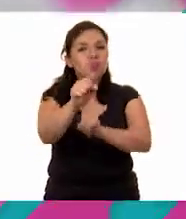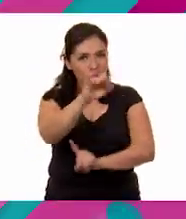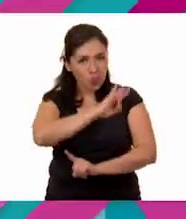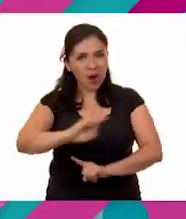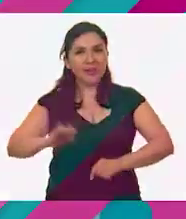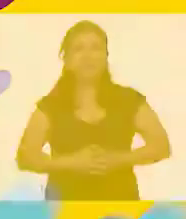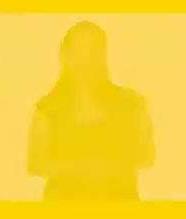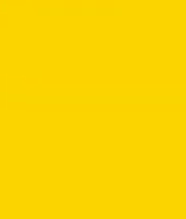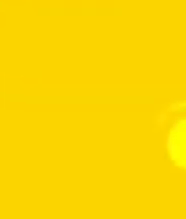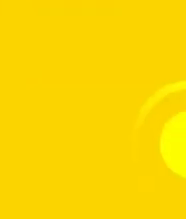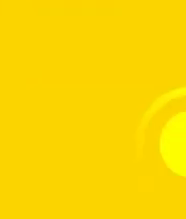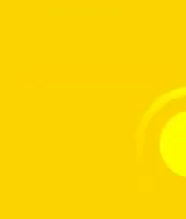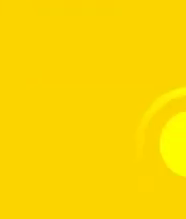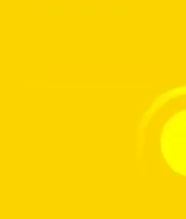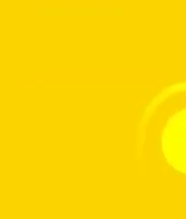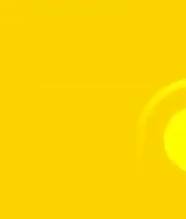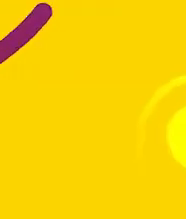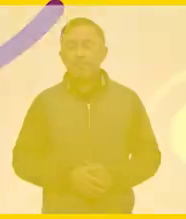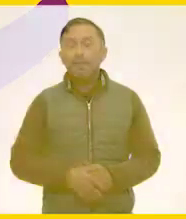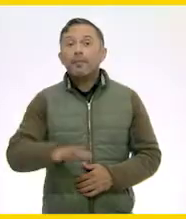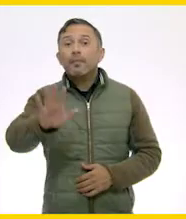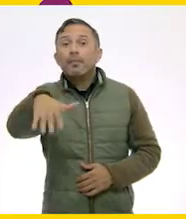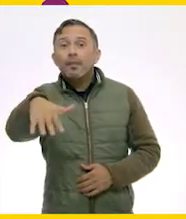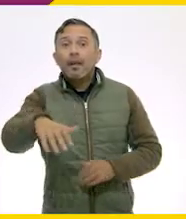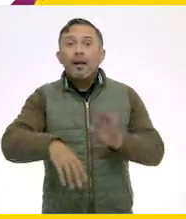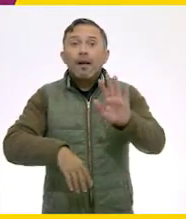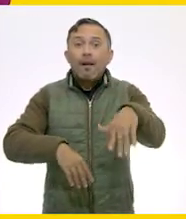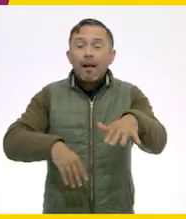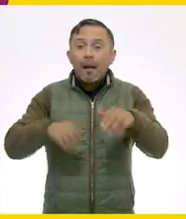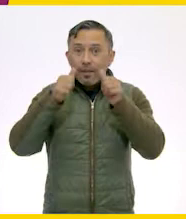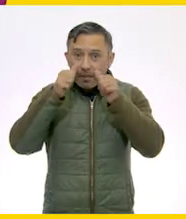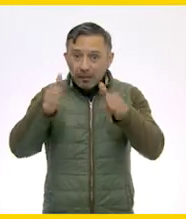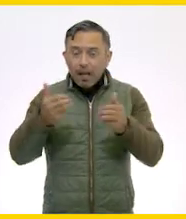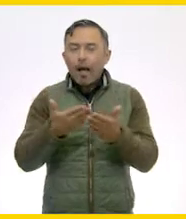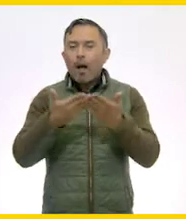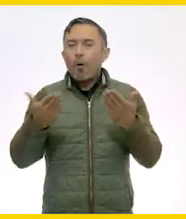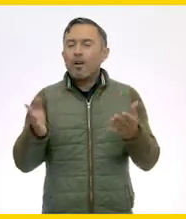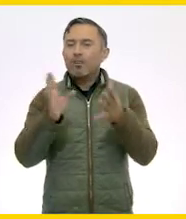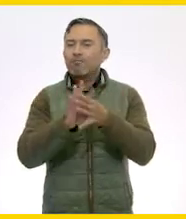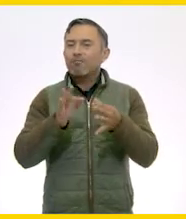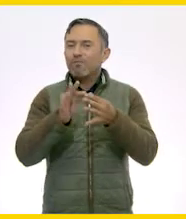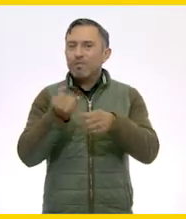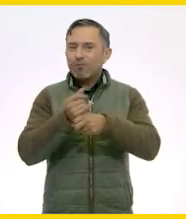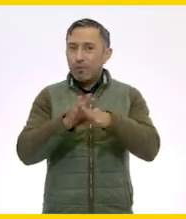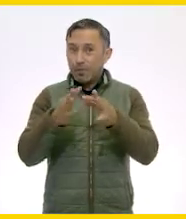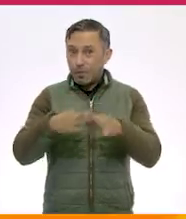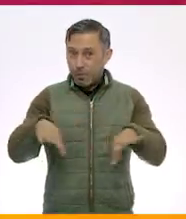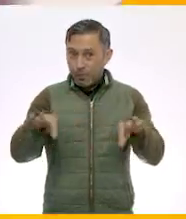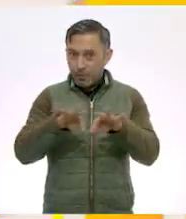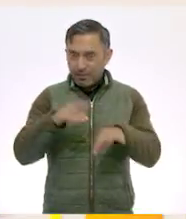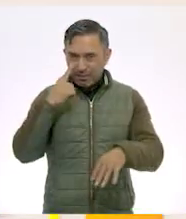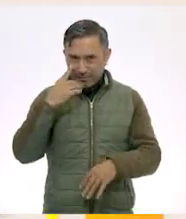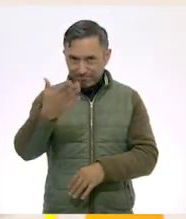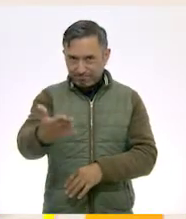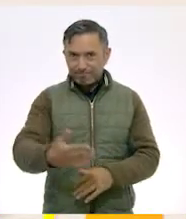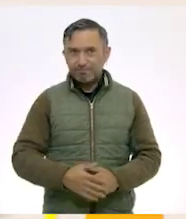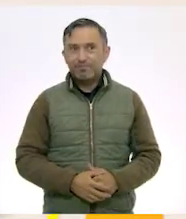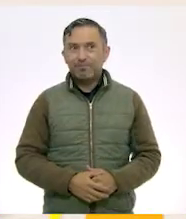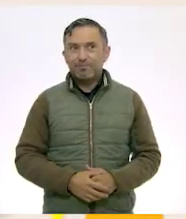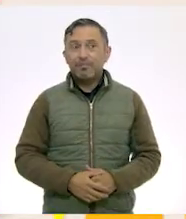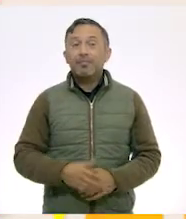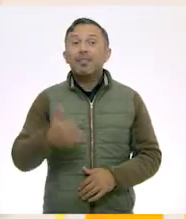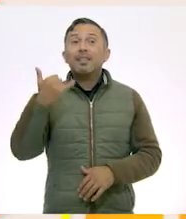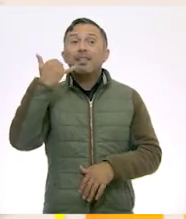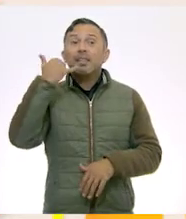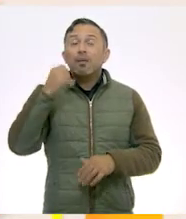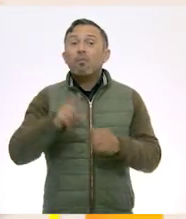llegar. ¡Atención! ¡Atención! A continuación, información importante. A este número